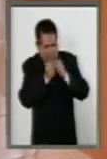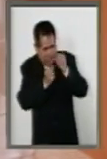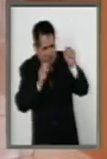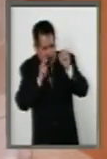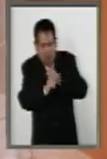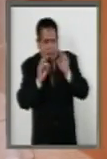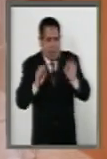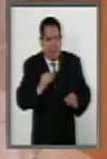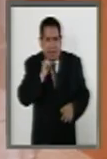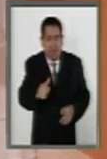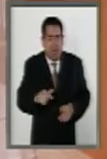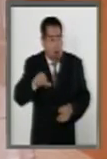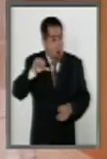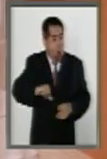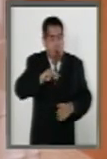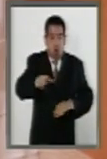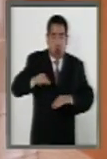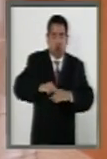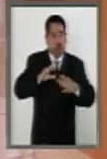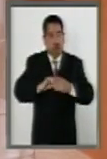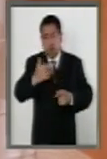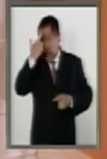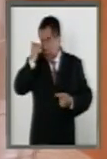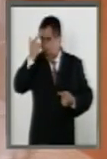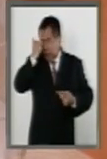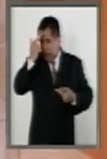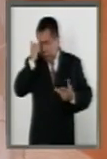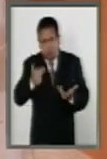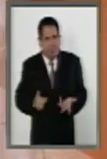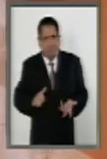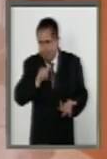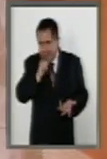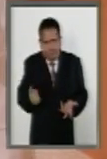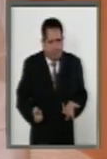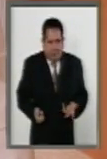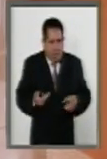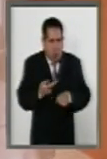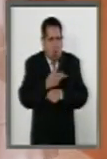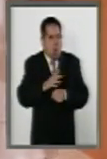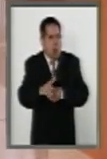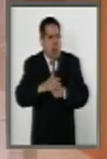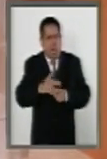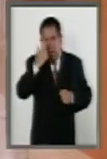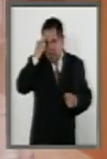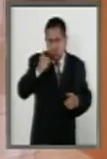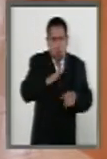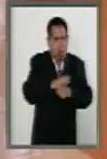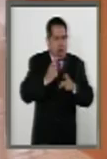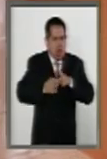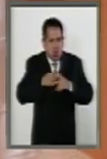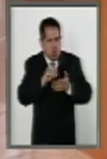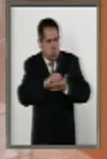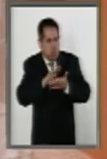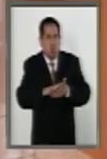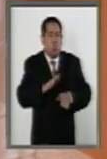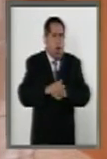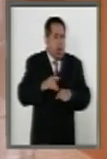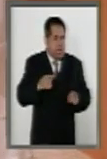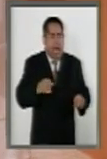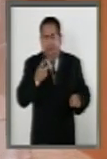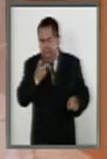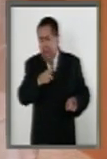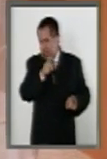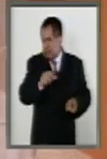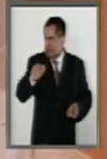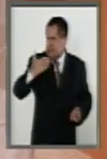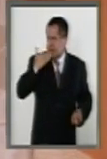hoy no se dice ni se fundamentan cuáles son los datos básicos, cuáles son las razones por las cuales se seleccionan a